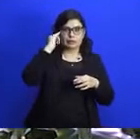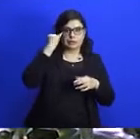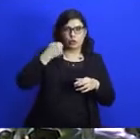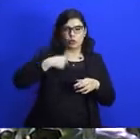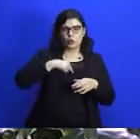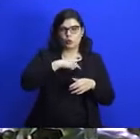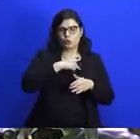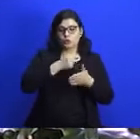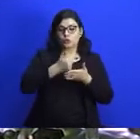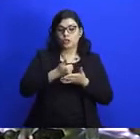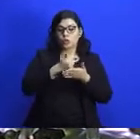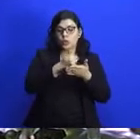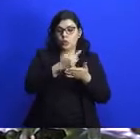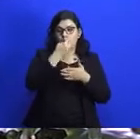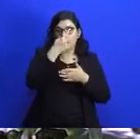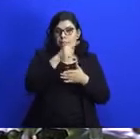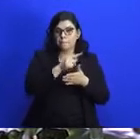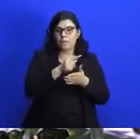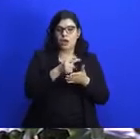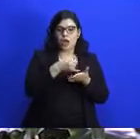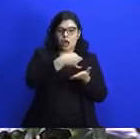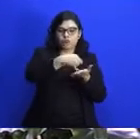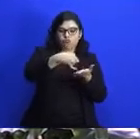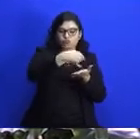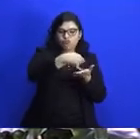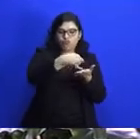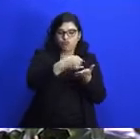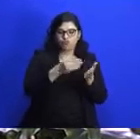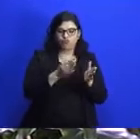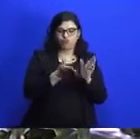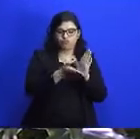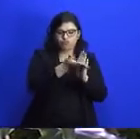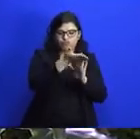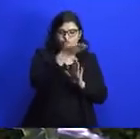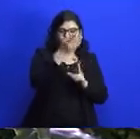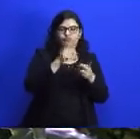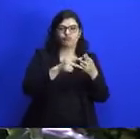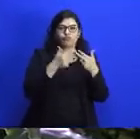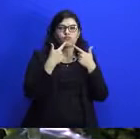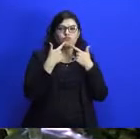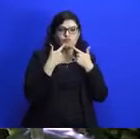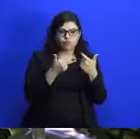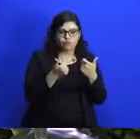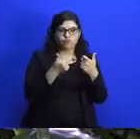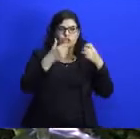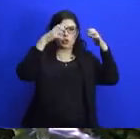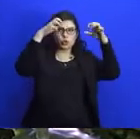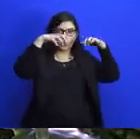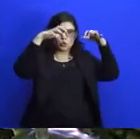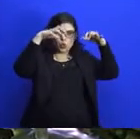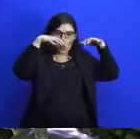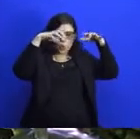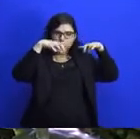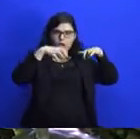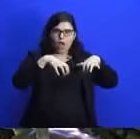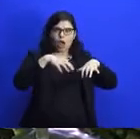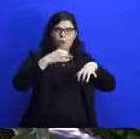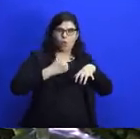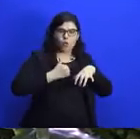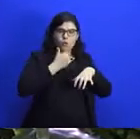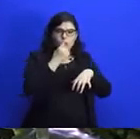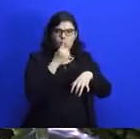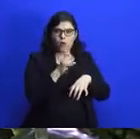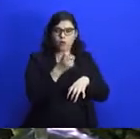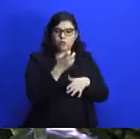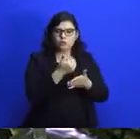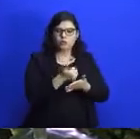ayudamos impulsando la construcción de huertos, granjas, sistemas de captación de agua pluvial. Y esto los ayuda a tener una